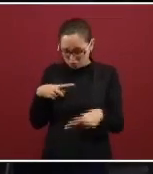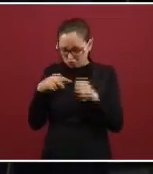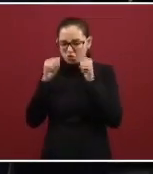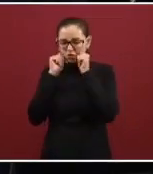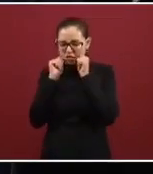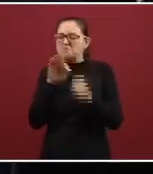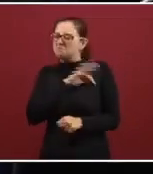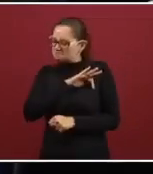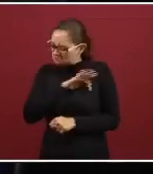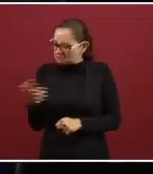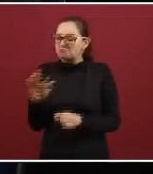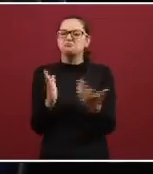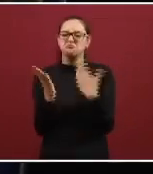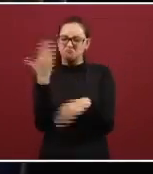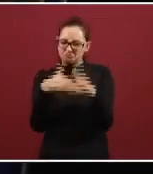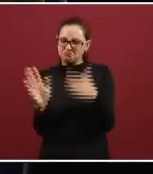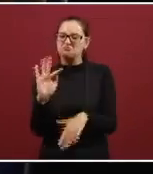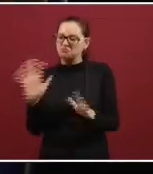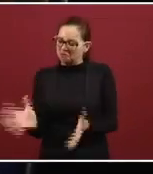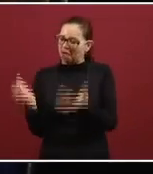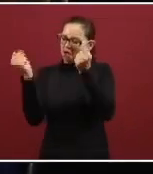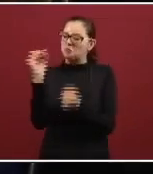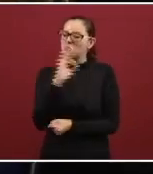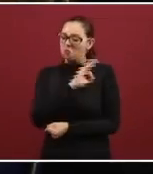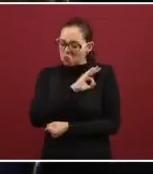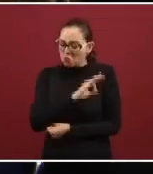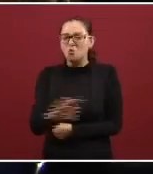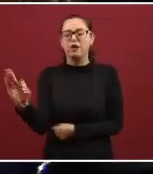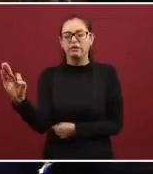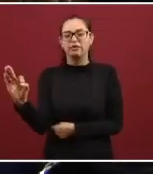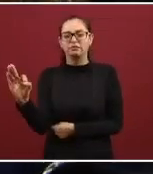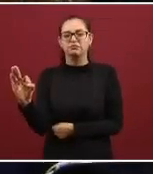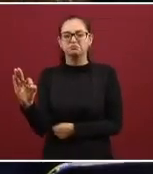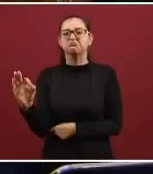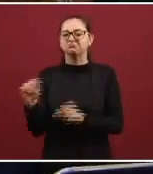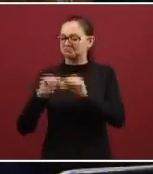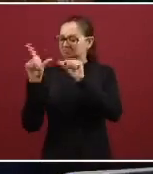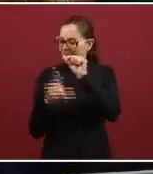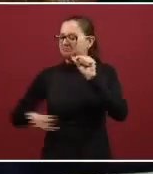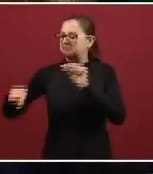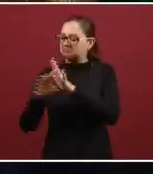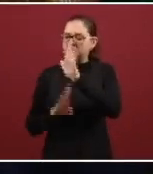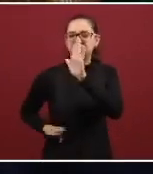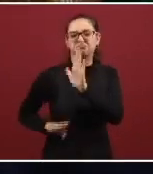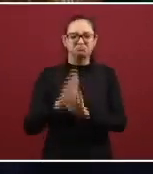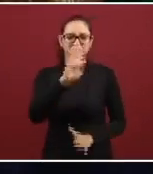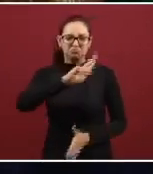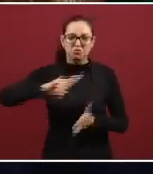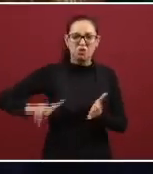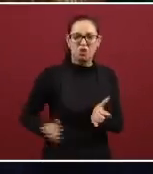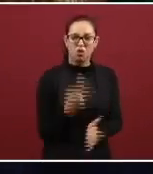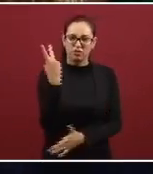rescatar a México, vamos a sacar adelante al país. Entonces,